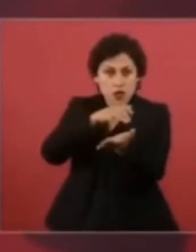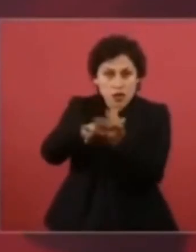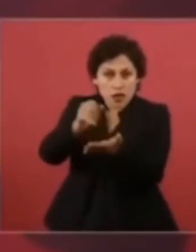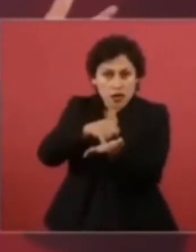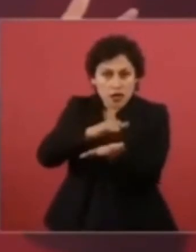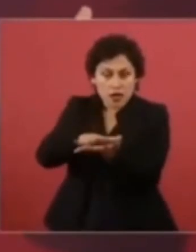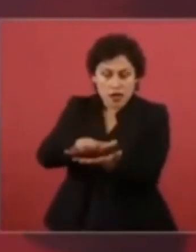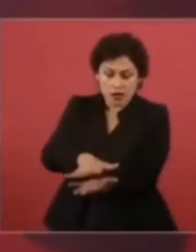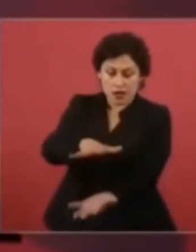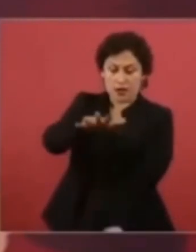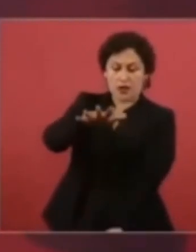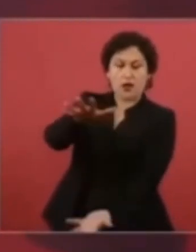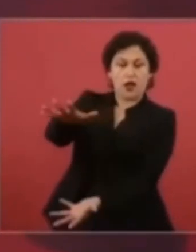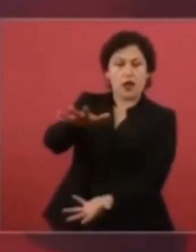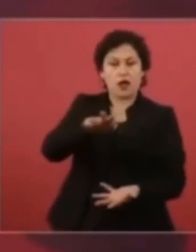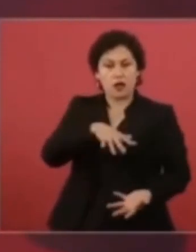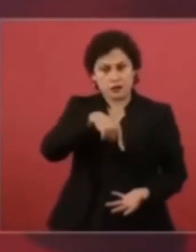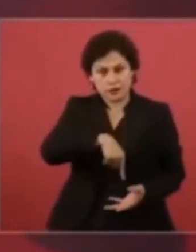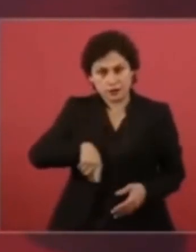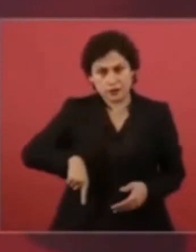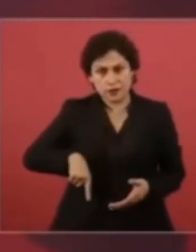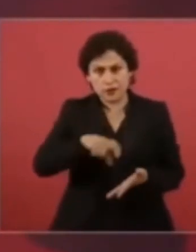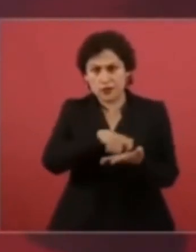la revista Nexos.